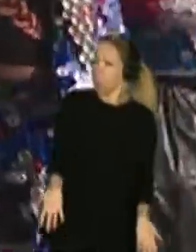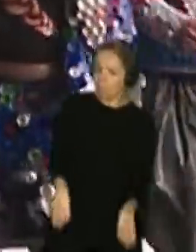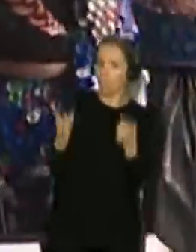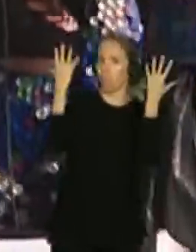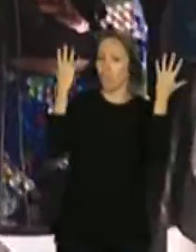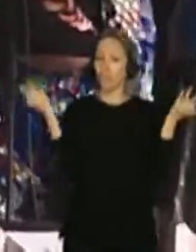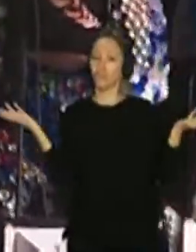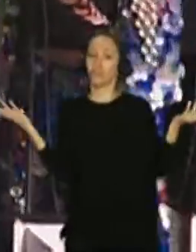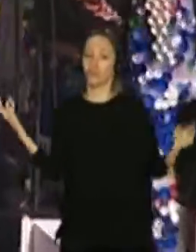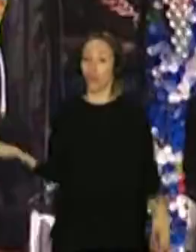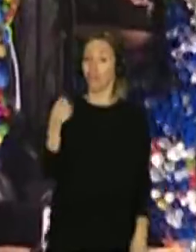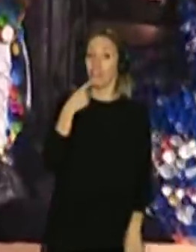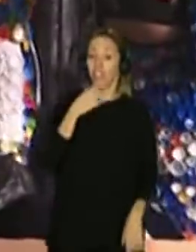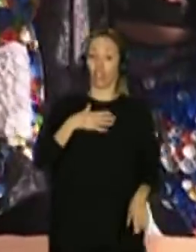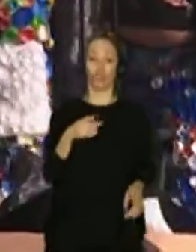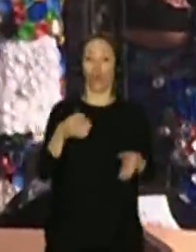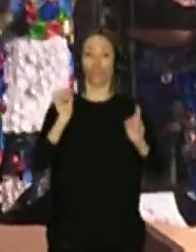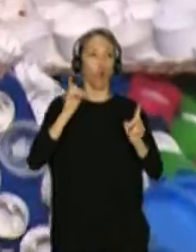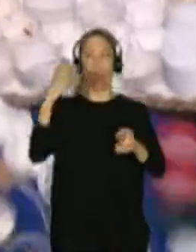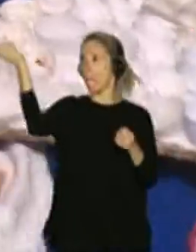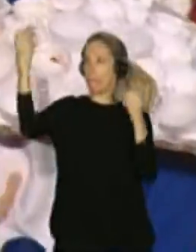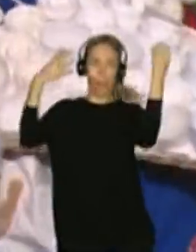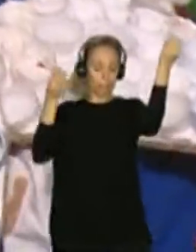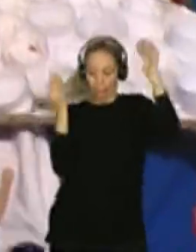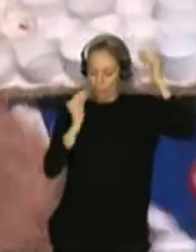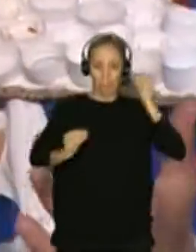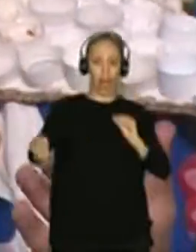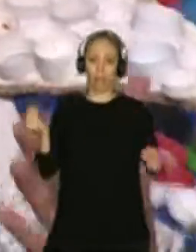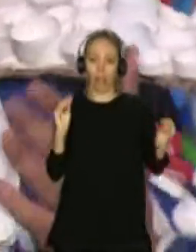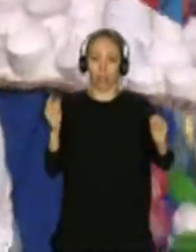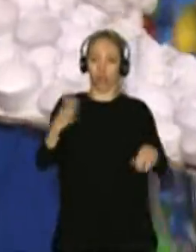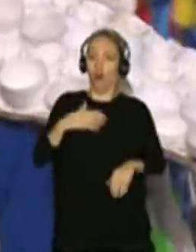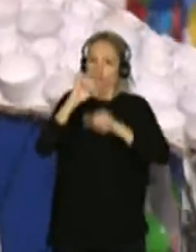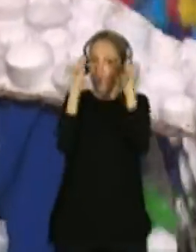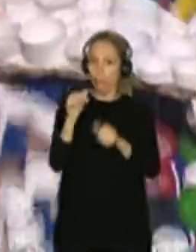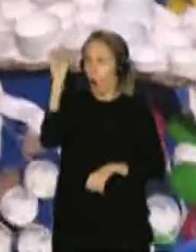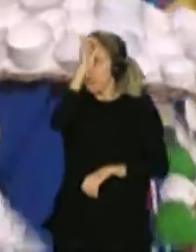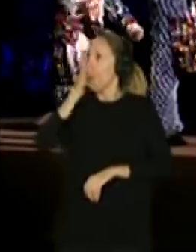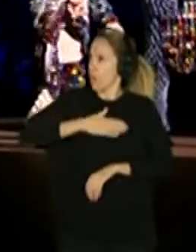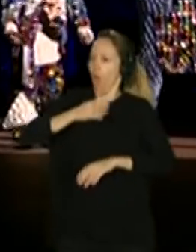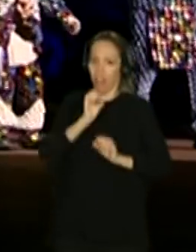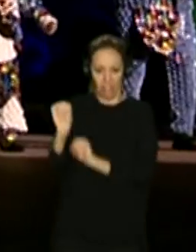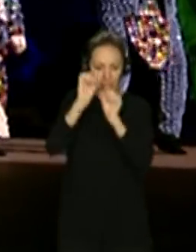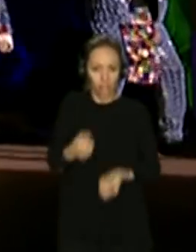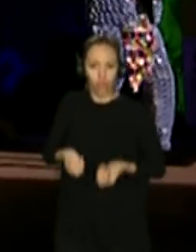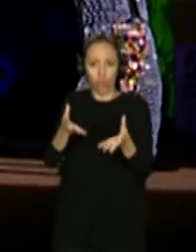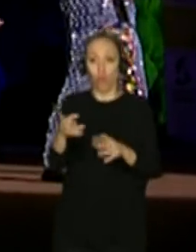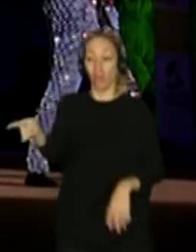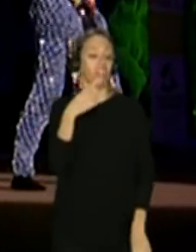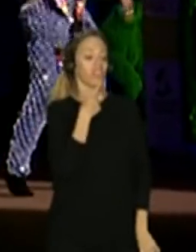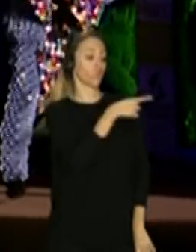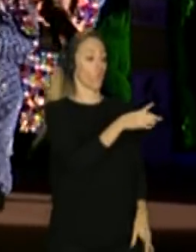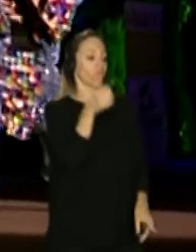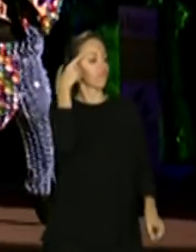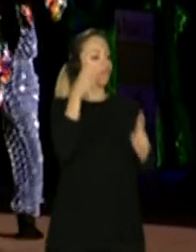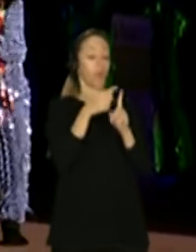Tú dices que mis temas solamente son efectos, yo que de esta manera lo que pienso lo defiendo. Tú dices que hago esto solo por ganar un